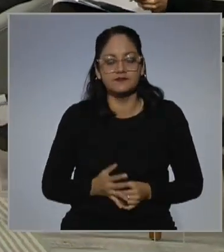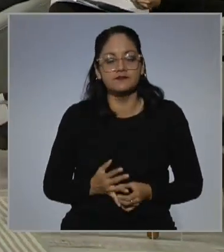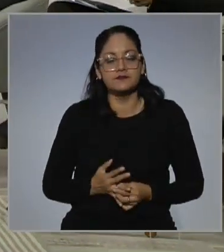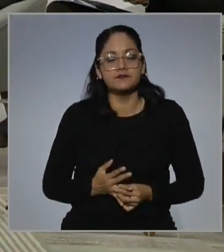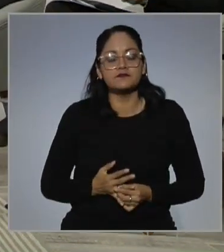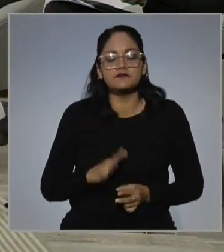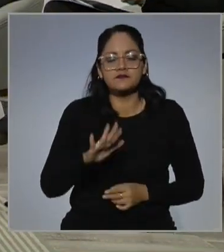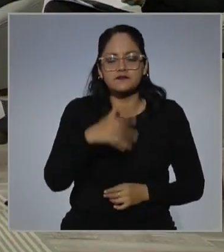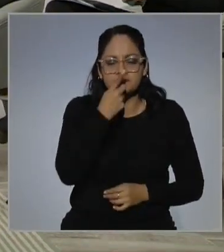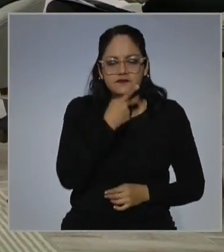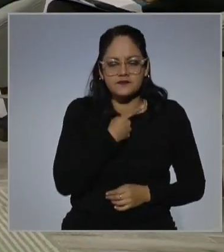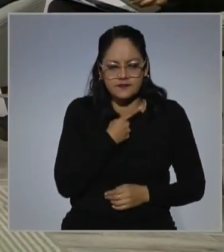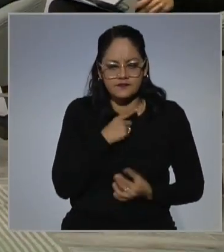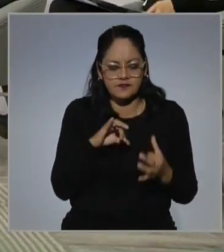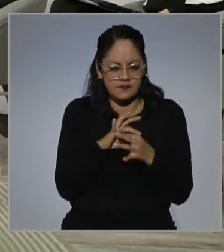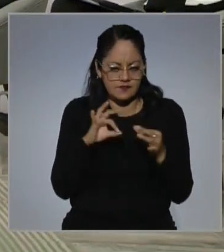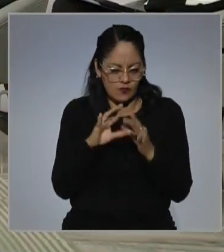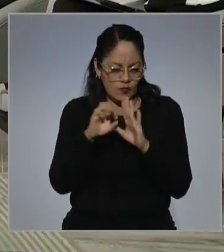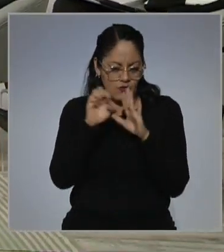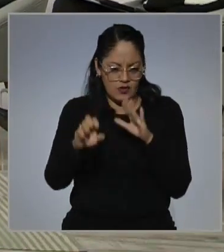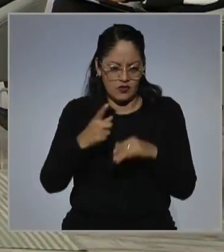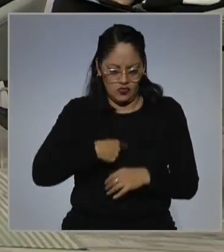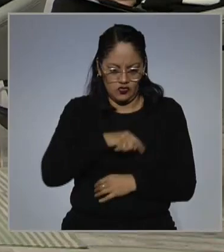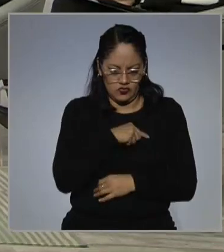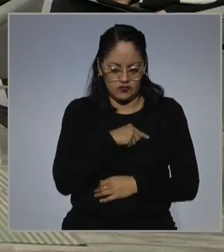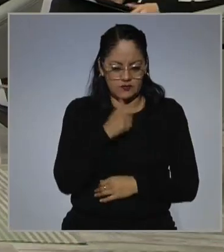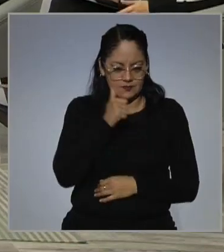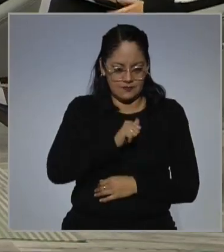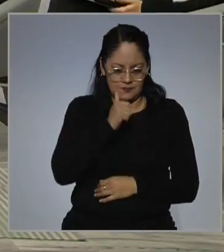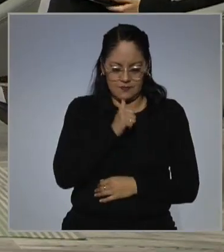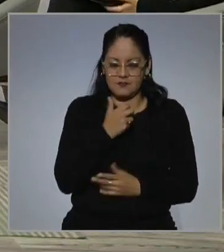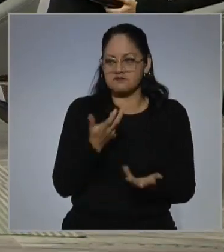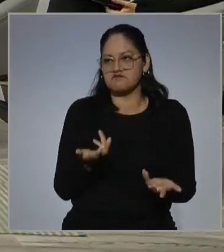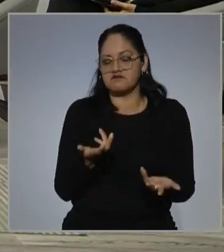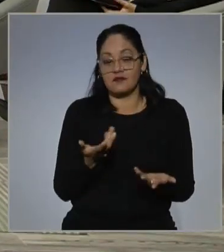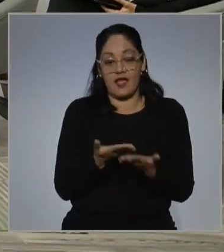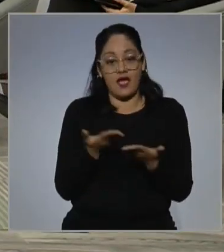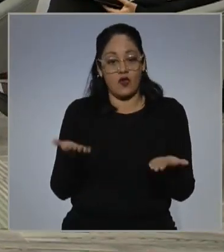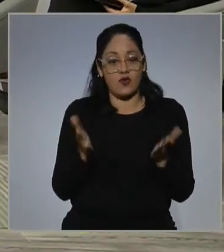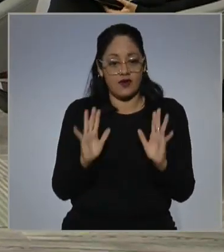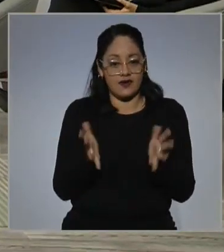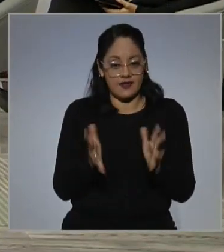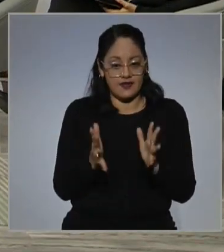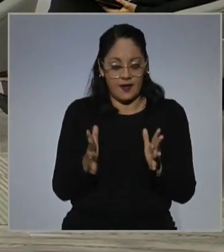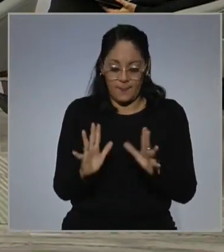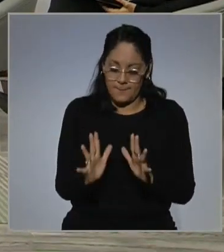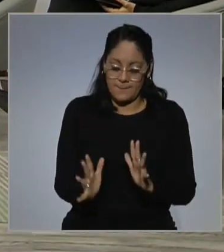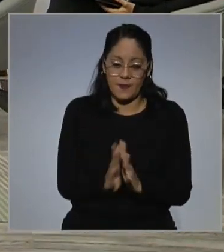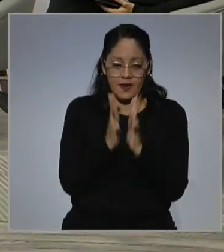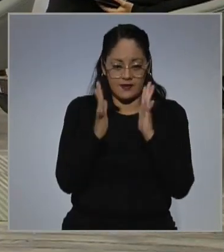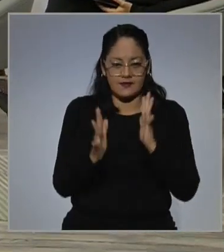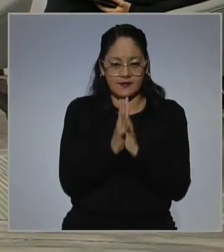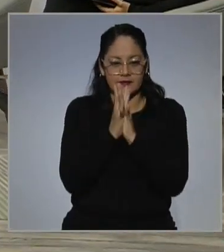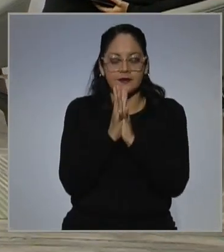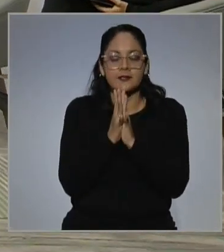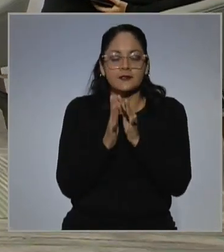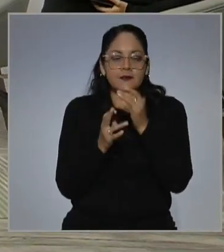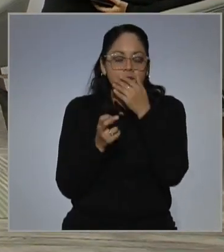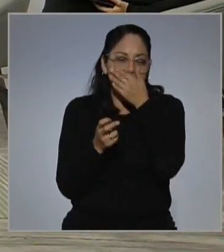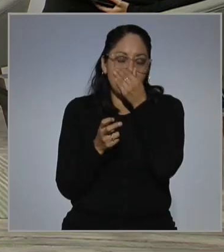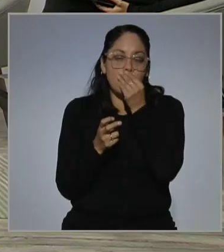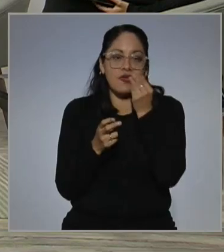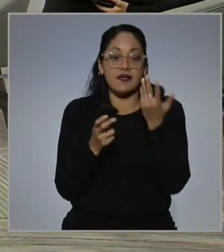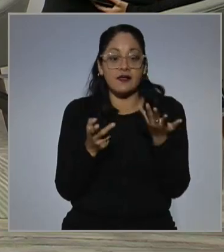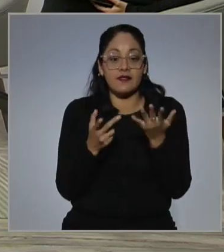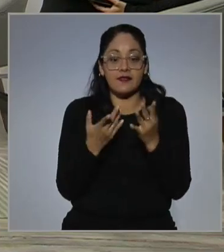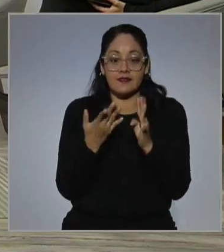platícanos, por ejemplo, nosotros somos muy dados, Argel, a ahora ya participar en lo que es